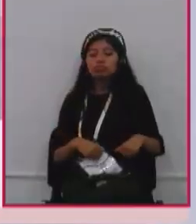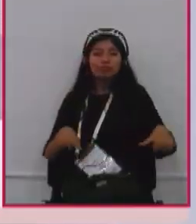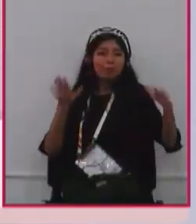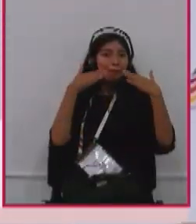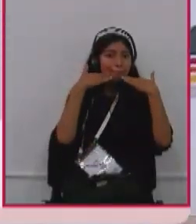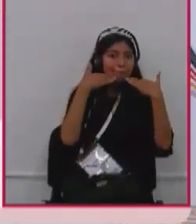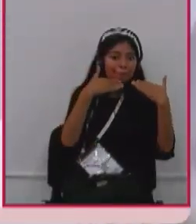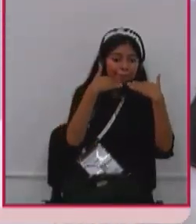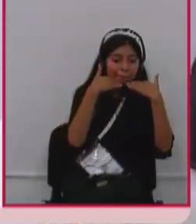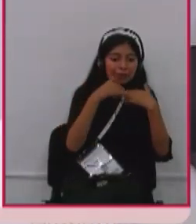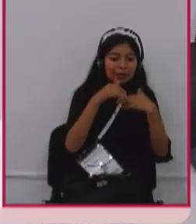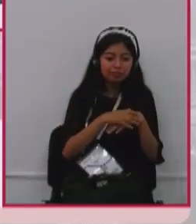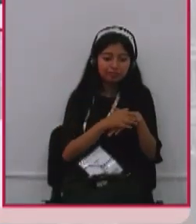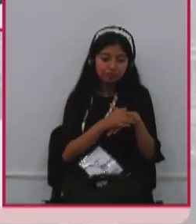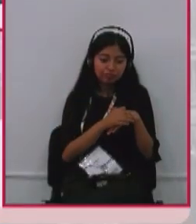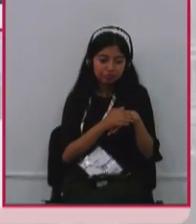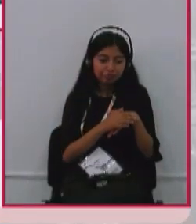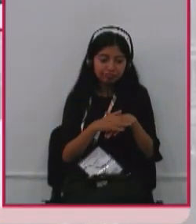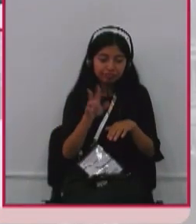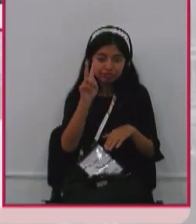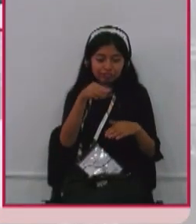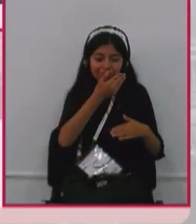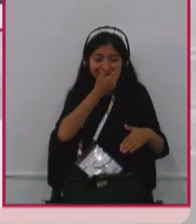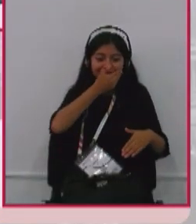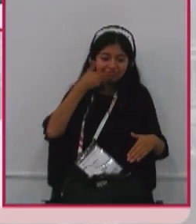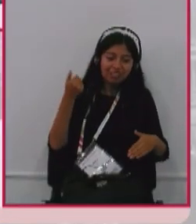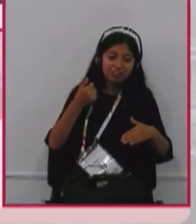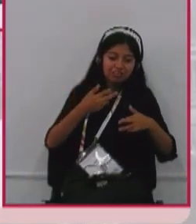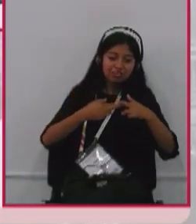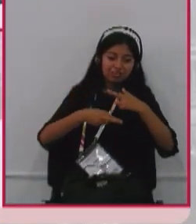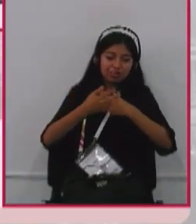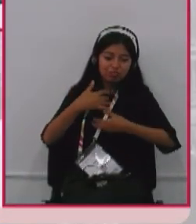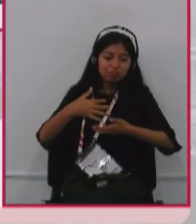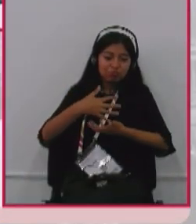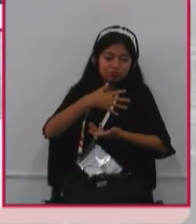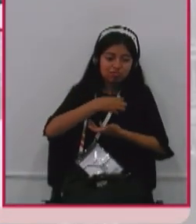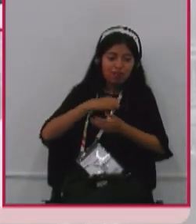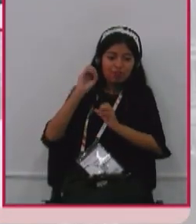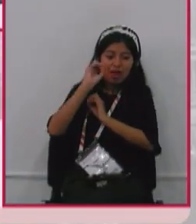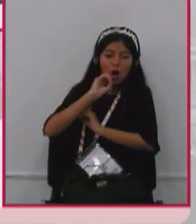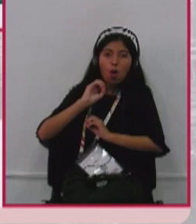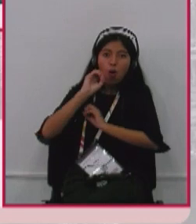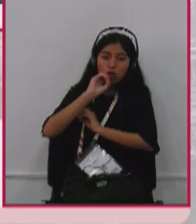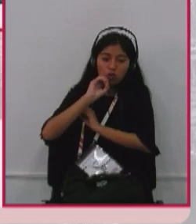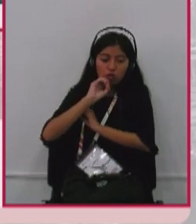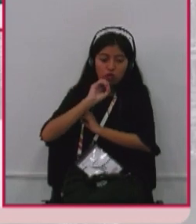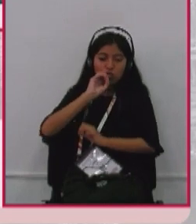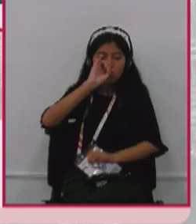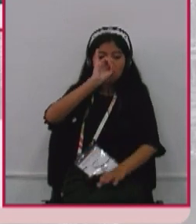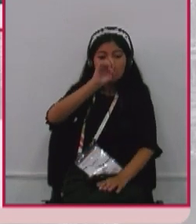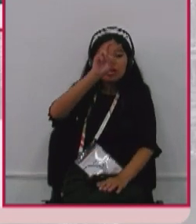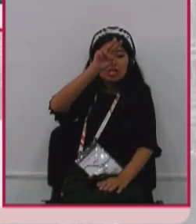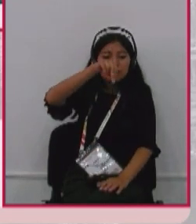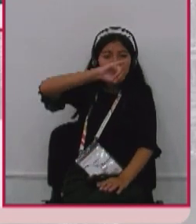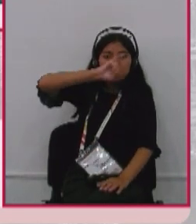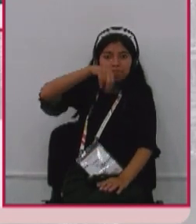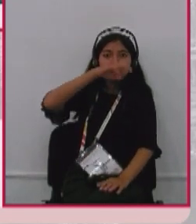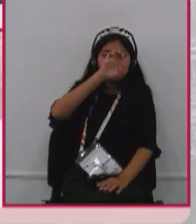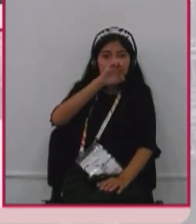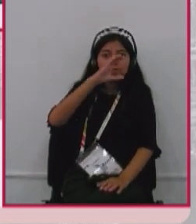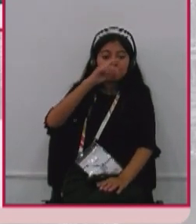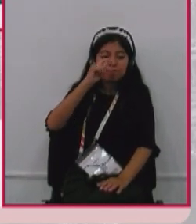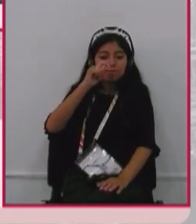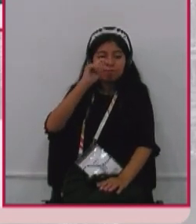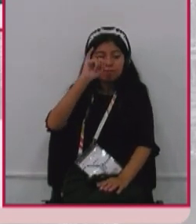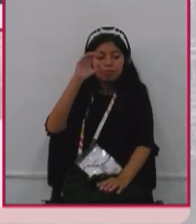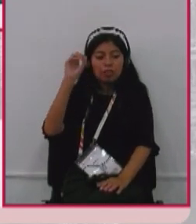Gracias, ingeniero Hernán. Tenemos dos presentaciones de Injection Leaching. Para ponerles en contexto, lo que yo voy a explicar